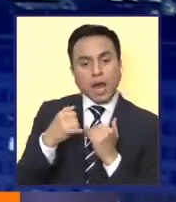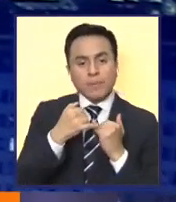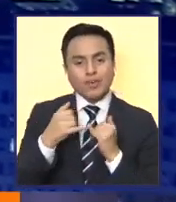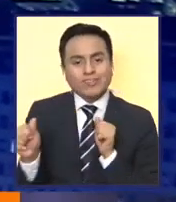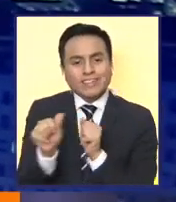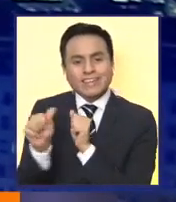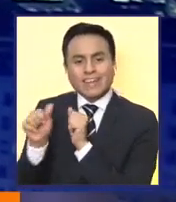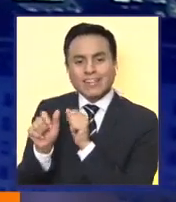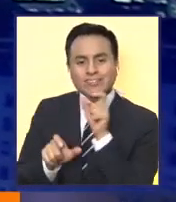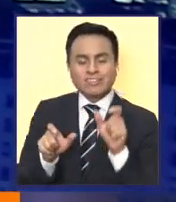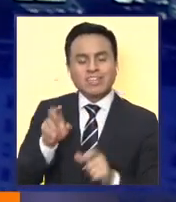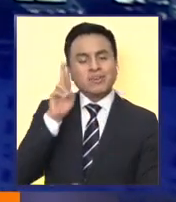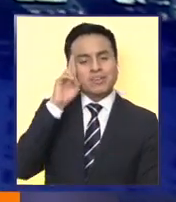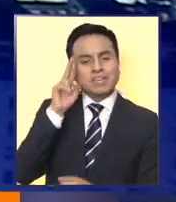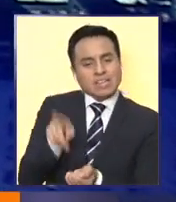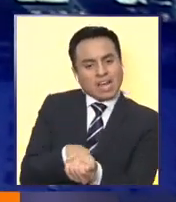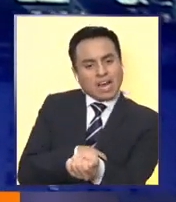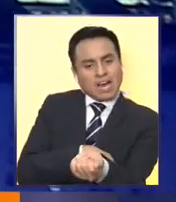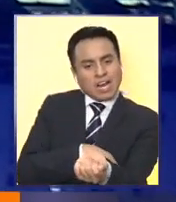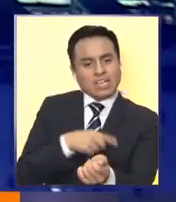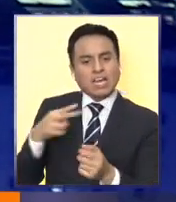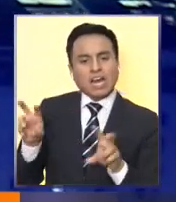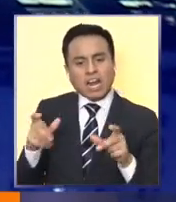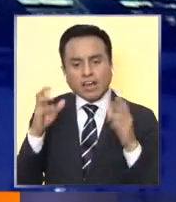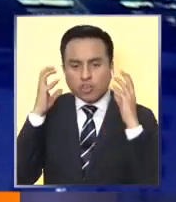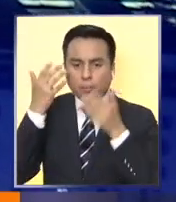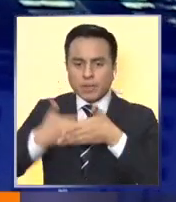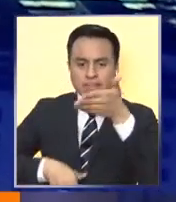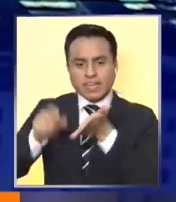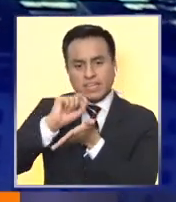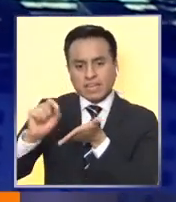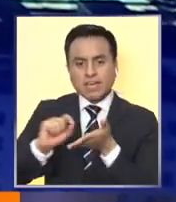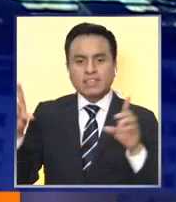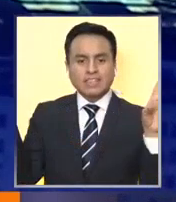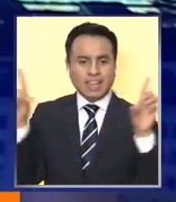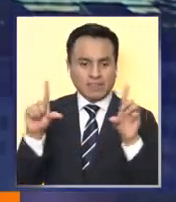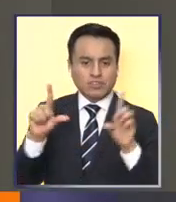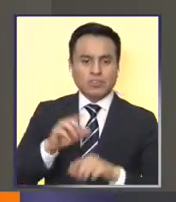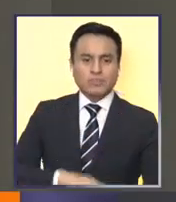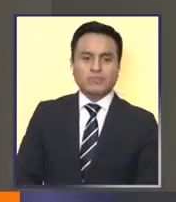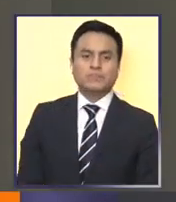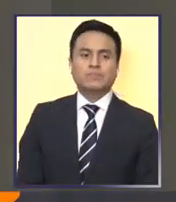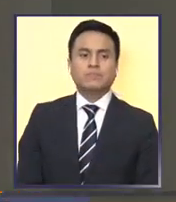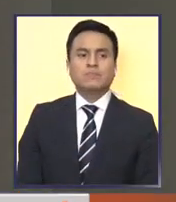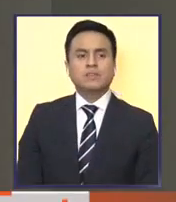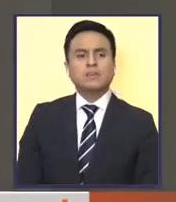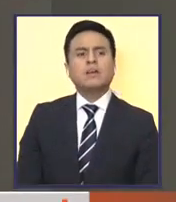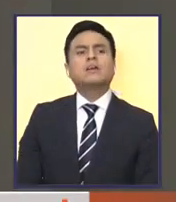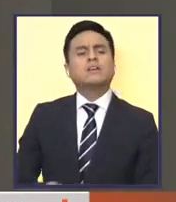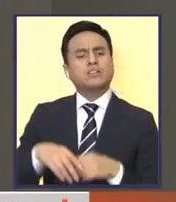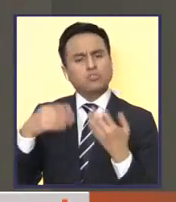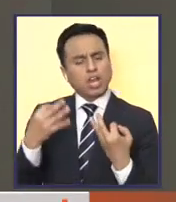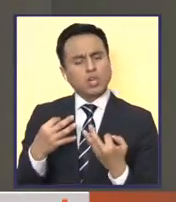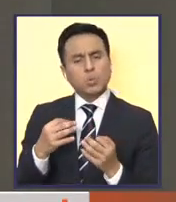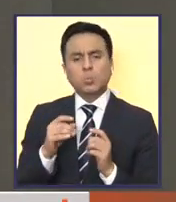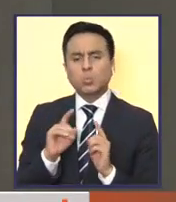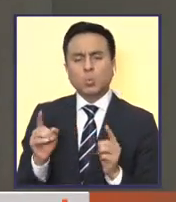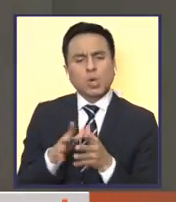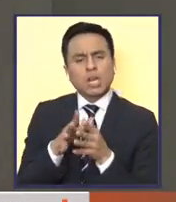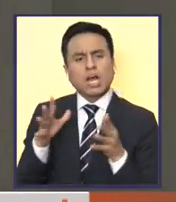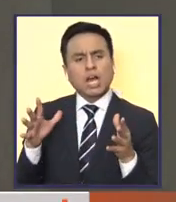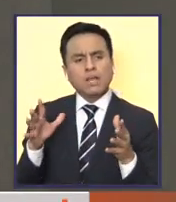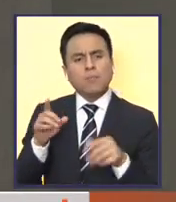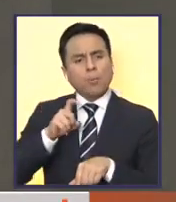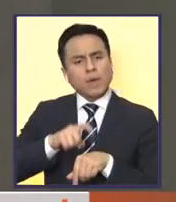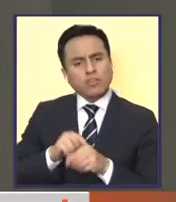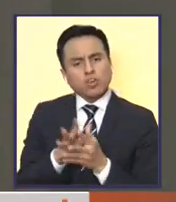cercanos recuerdan su larga trayectoria en radio, prensa, escrita y televisión. No ha sido extraordinario, no ha habido grandes momentos